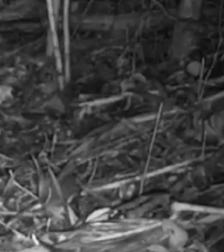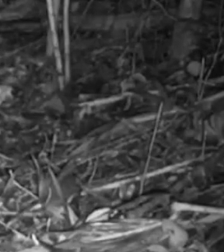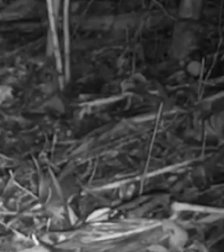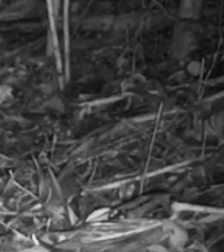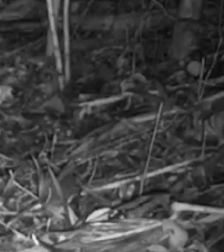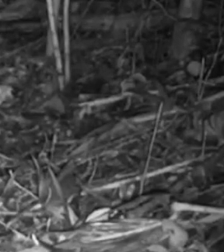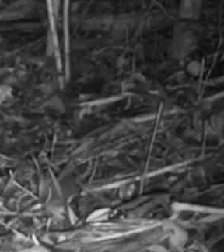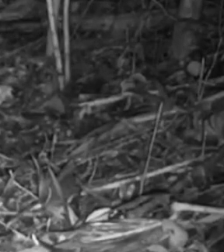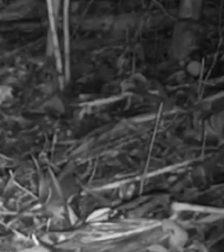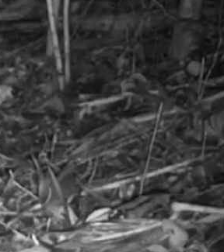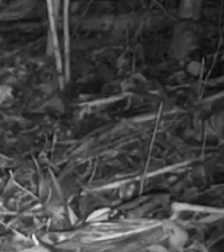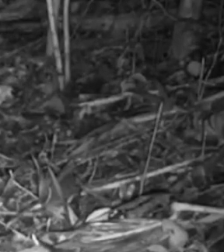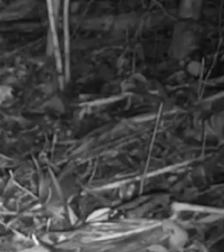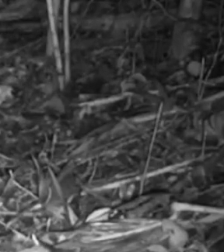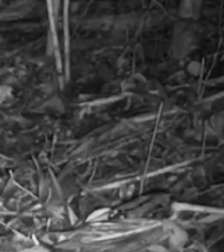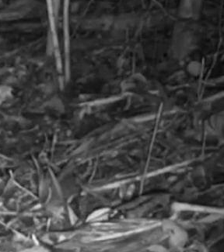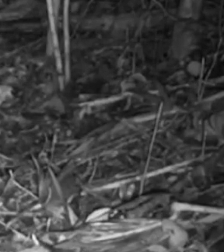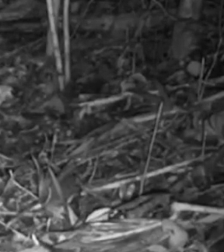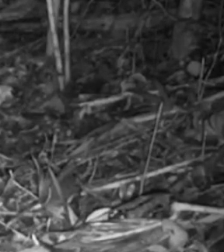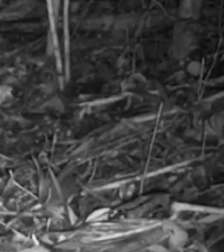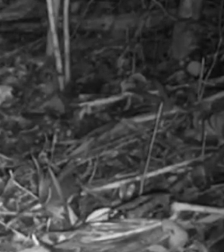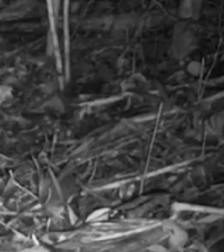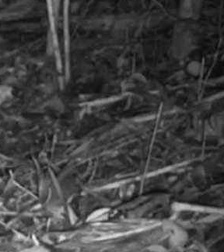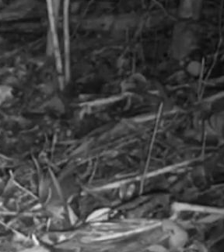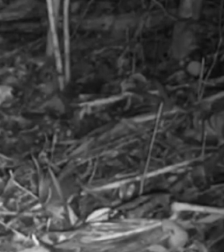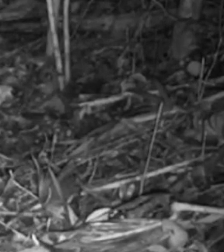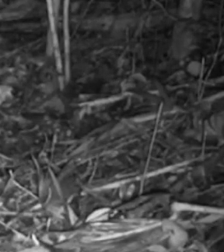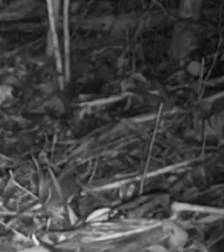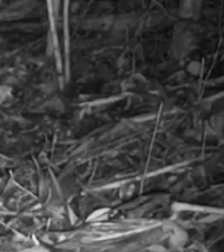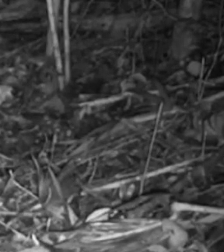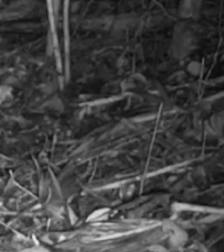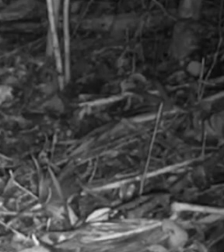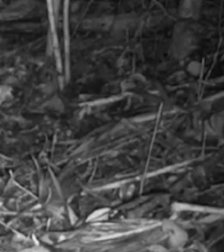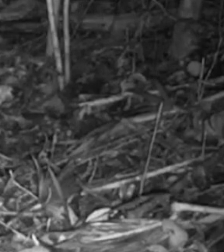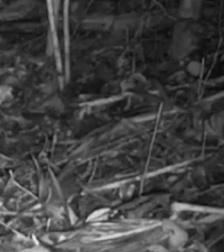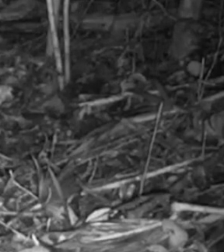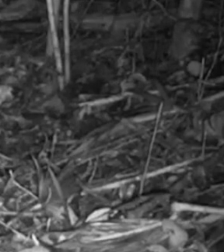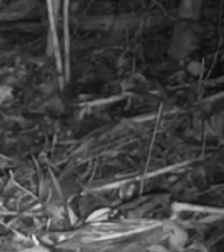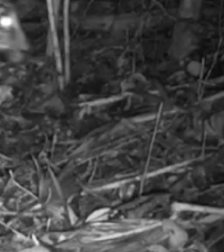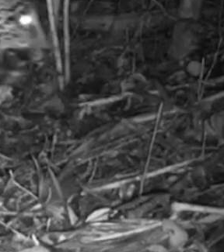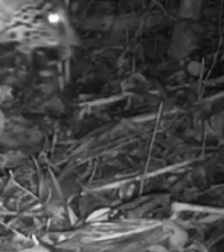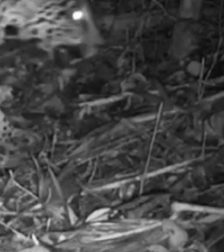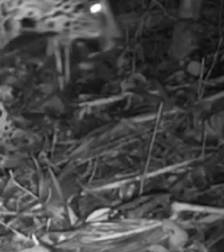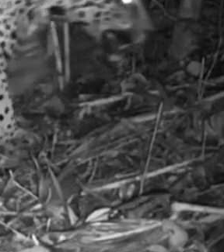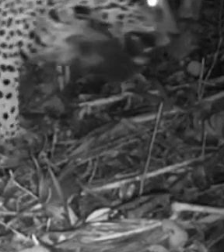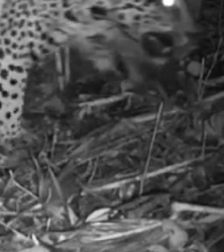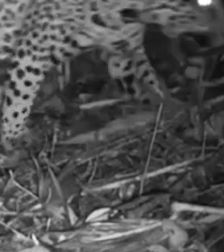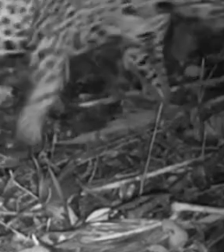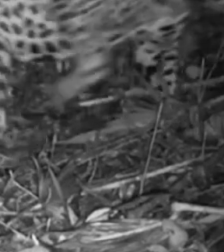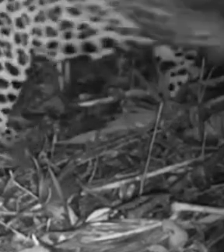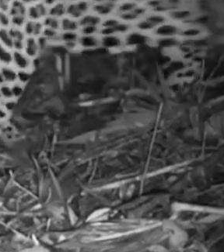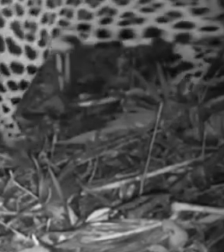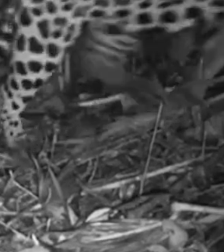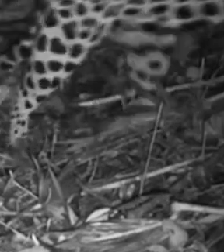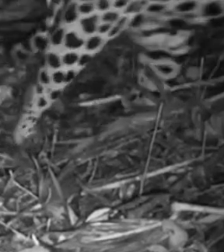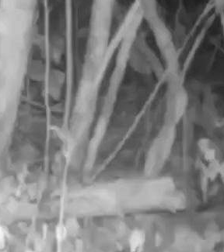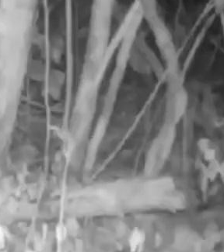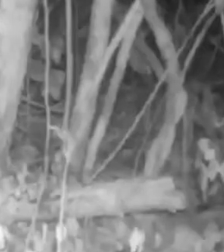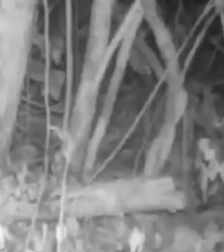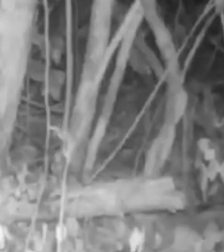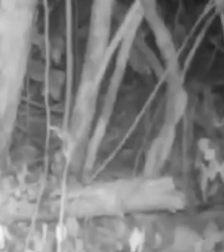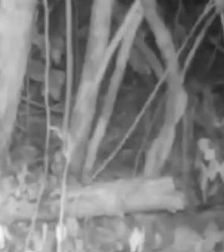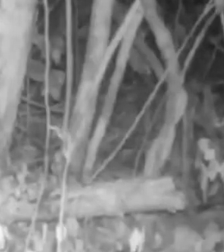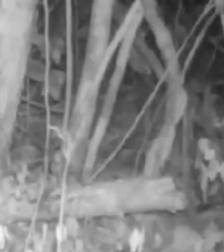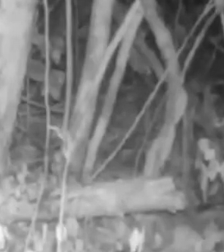establecieron 271 pasos de fauna, además de 29.9 kilómetros de viaductos que servirán para mantener la permeabilidad de la